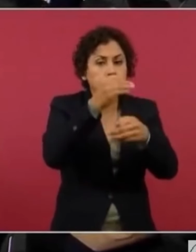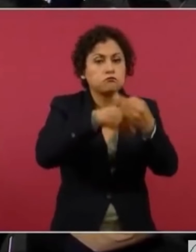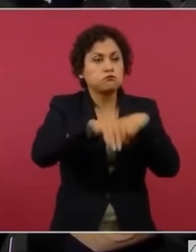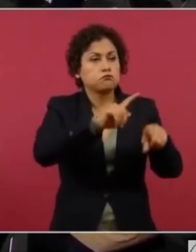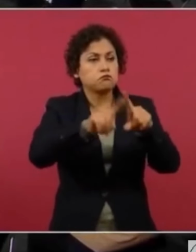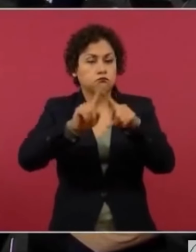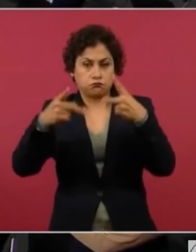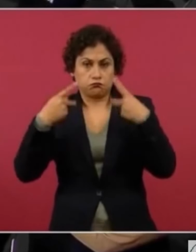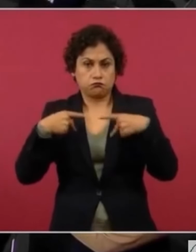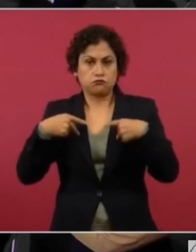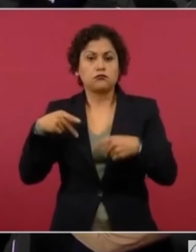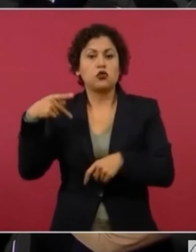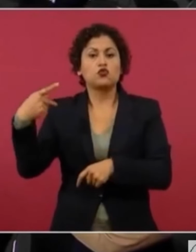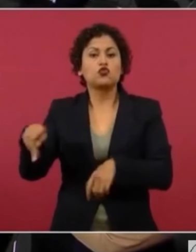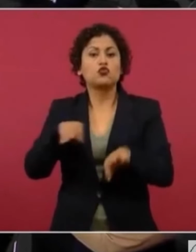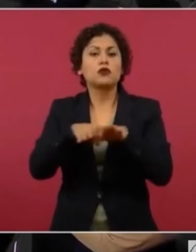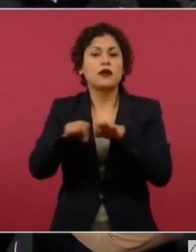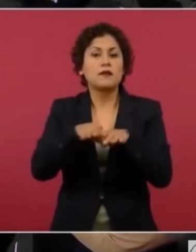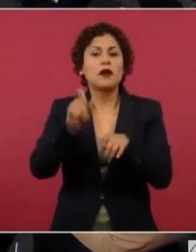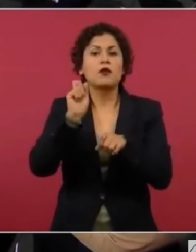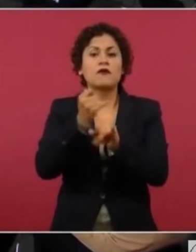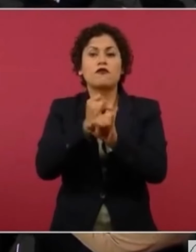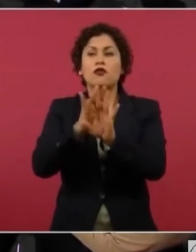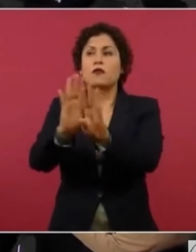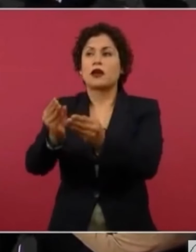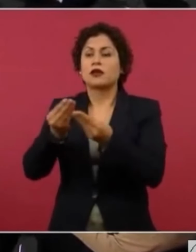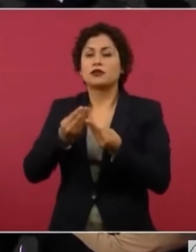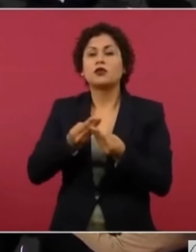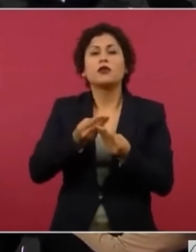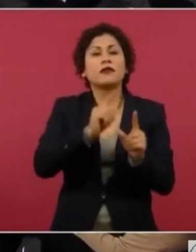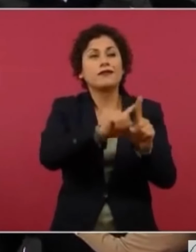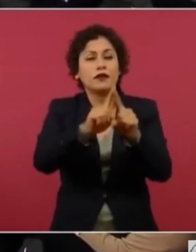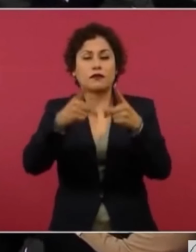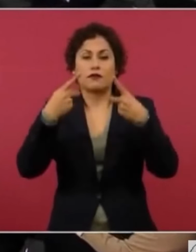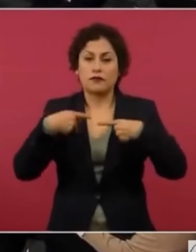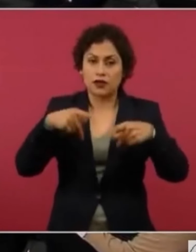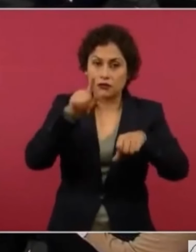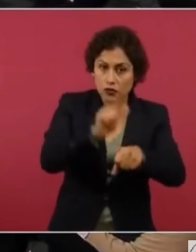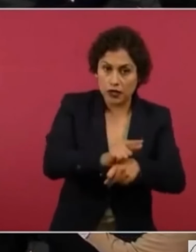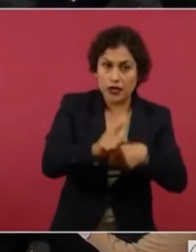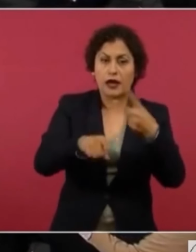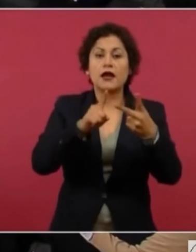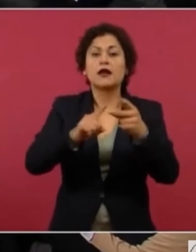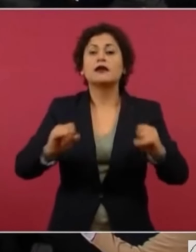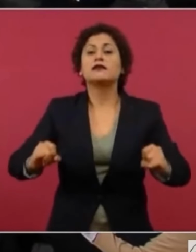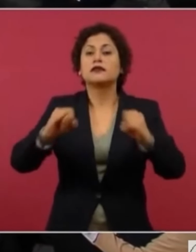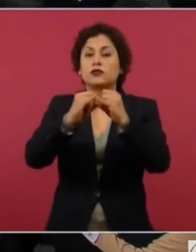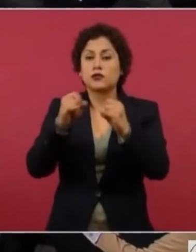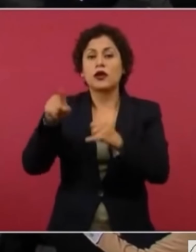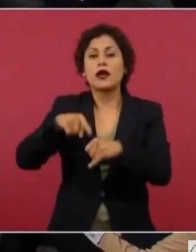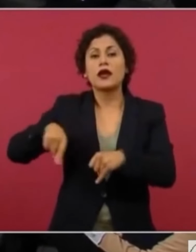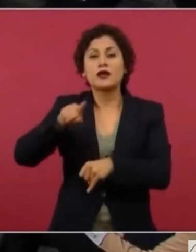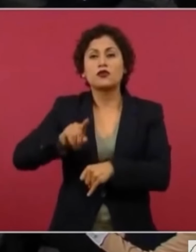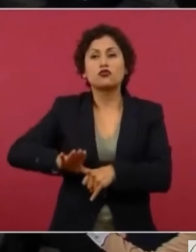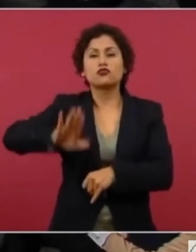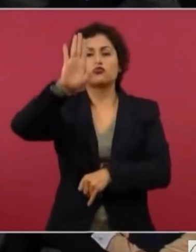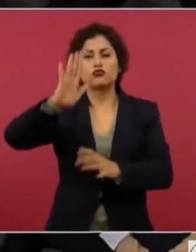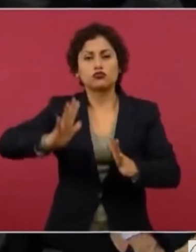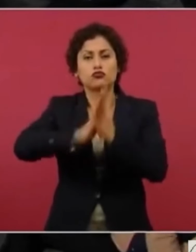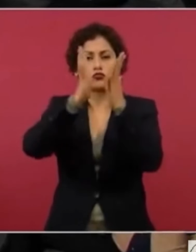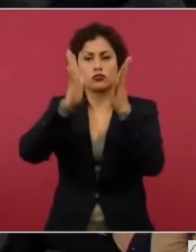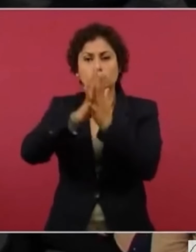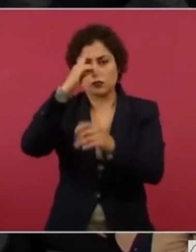facultades tienen acceso a información confidencial de personas e instituciones, tienen voz y voto en temas y destino de los recursos